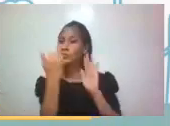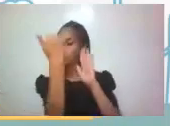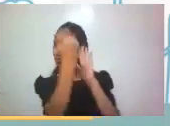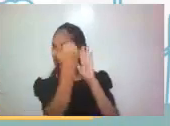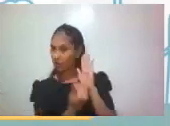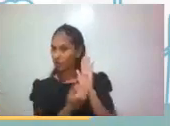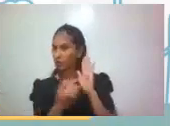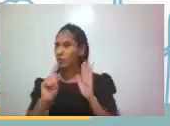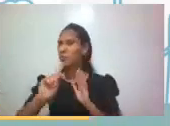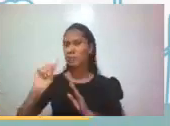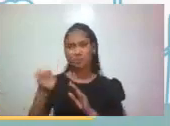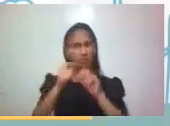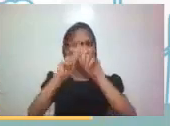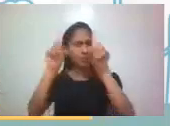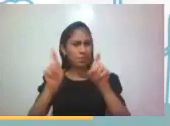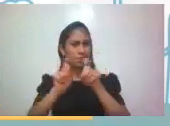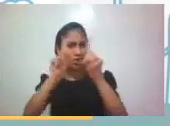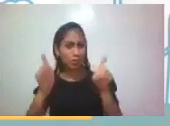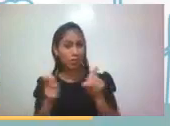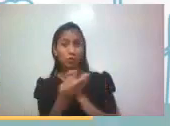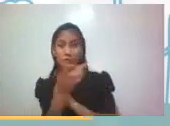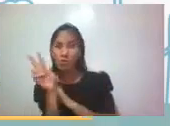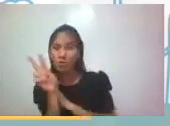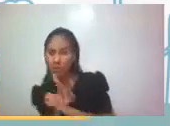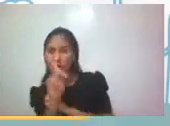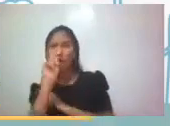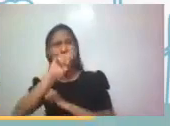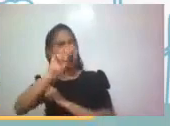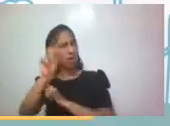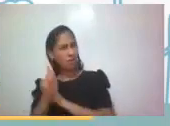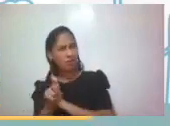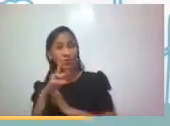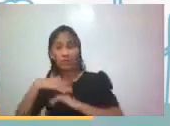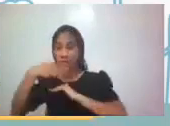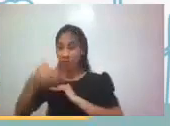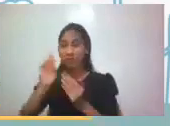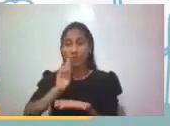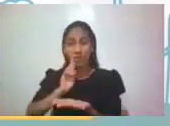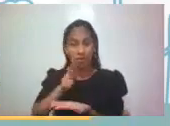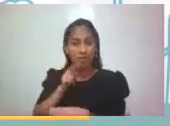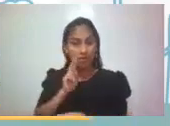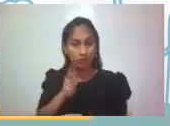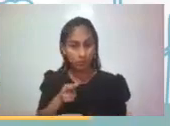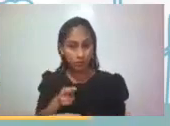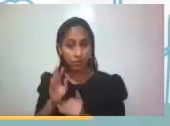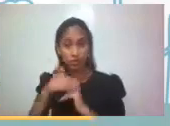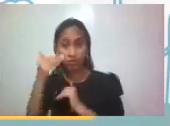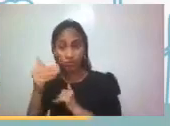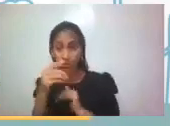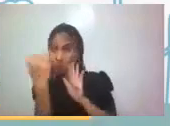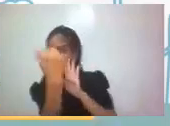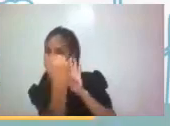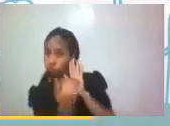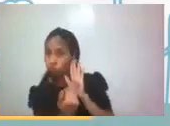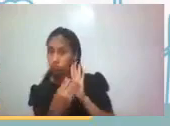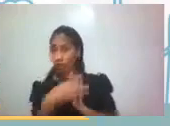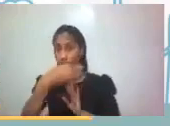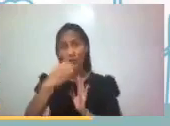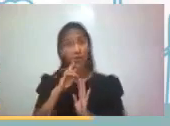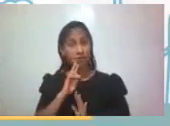siguiente pregunta para que la respondan colocando la alternativa que consideren correcta en los comentarios de esta